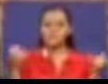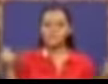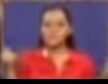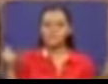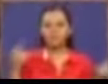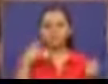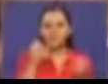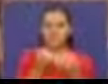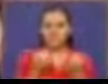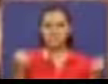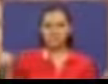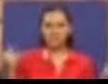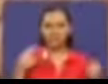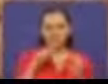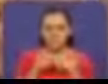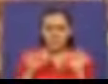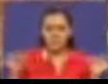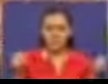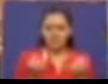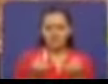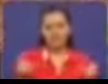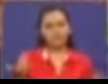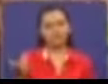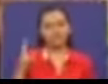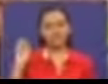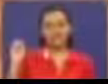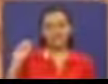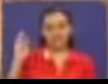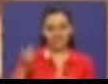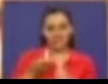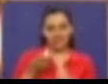de 2 semanas de ayuno, hermano. Así que le damos una segunda